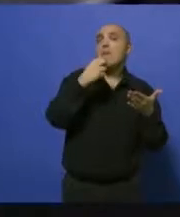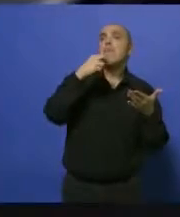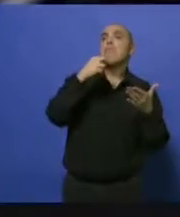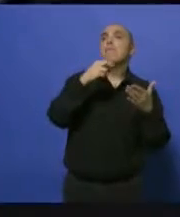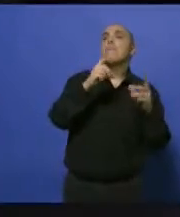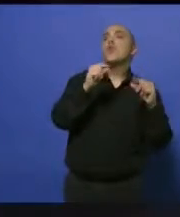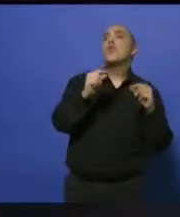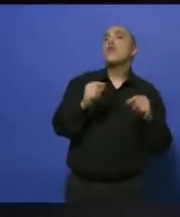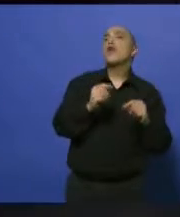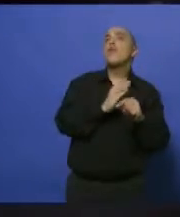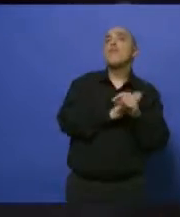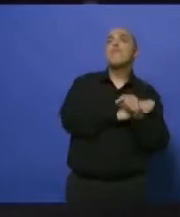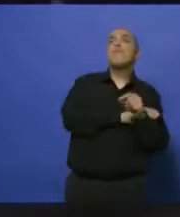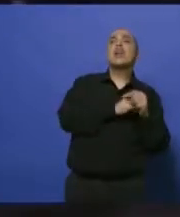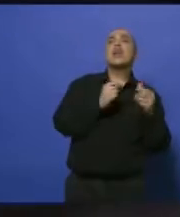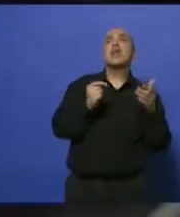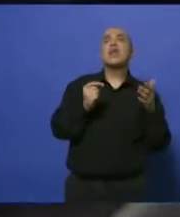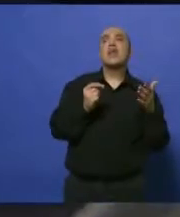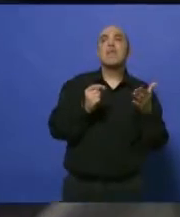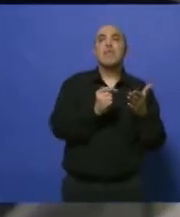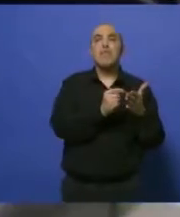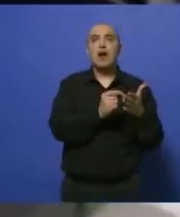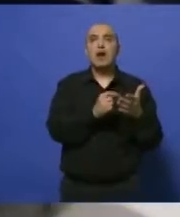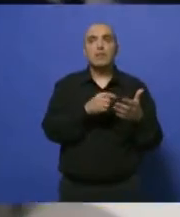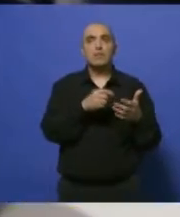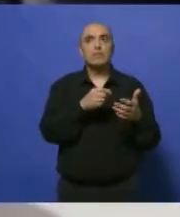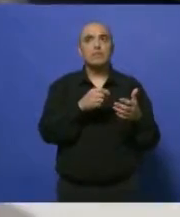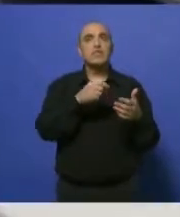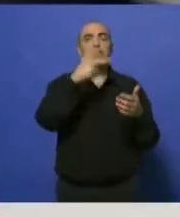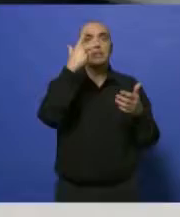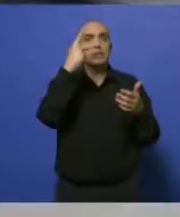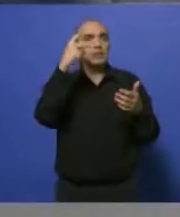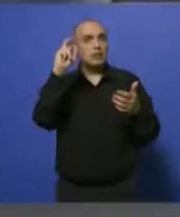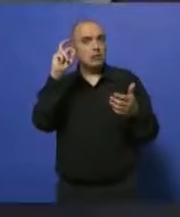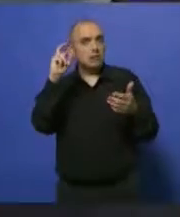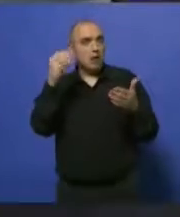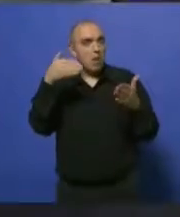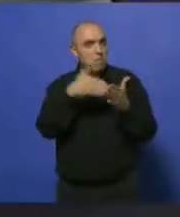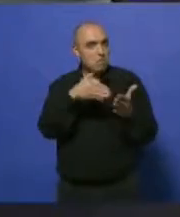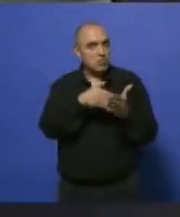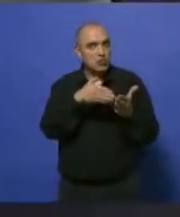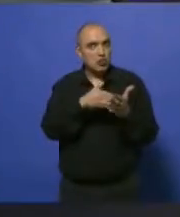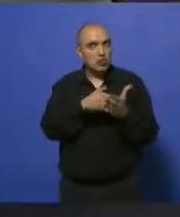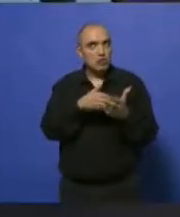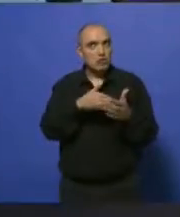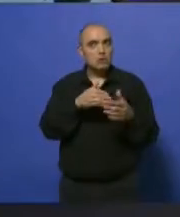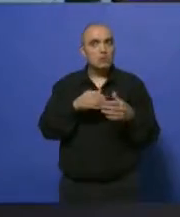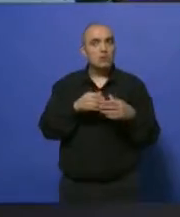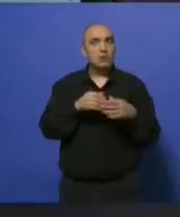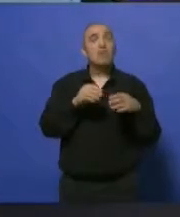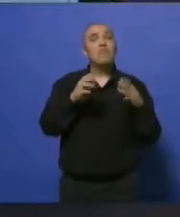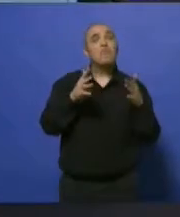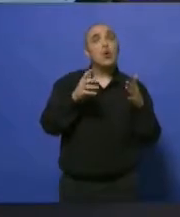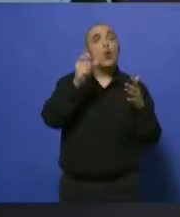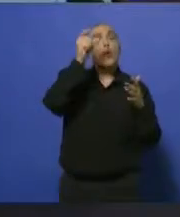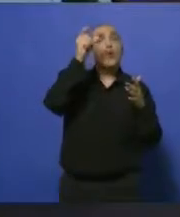millones de líneas de este tipo en el país. El 60% ya está registrado. Lo cierto es que hay otro 40% aproximadamente